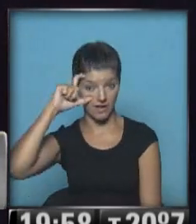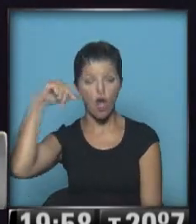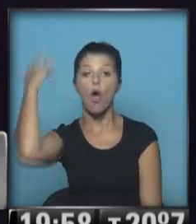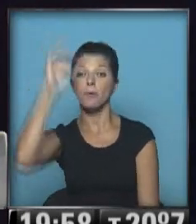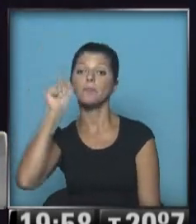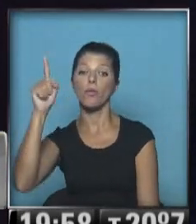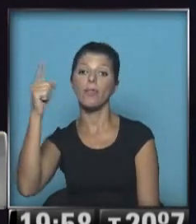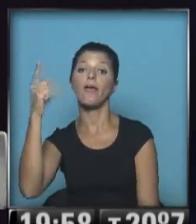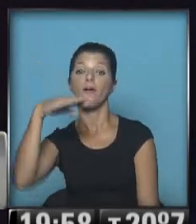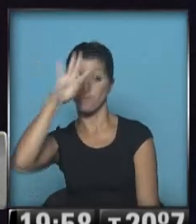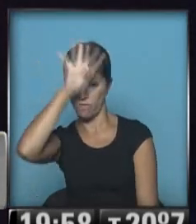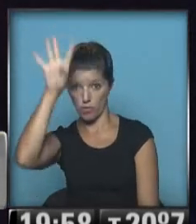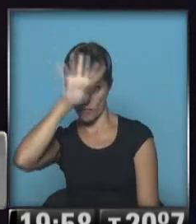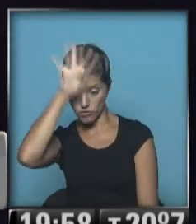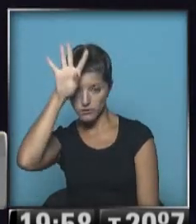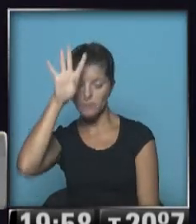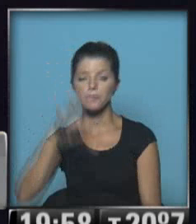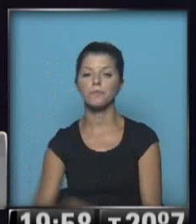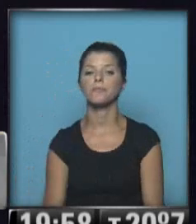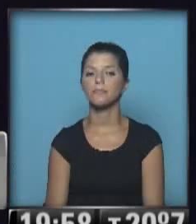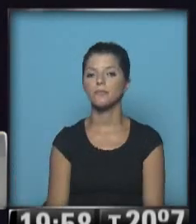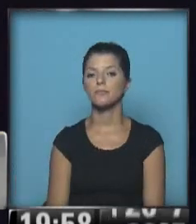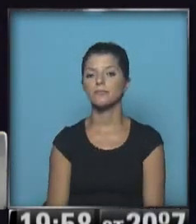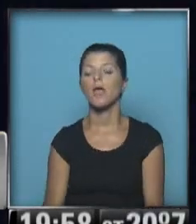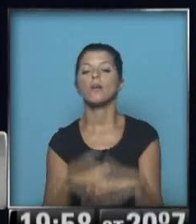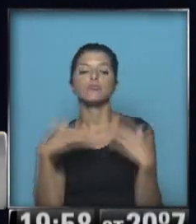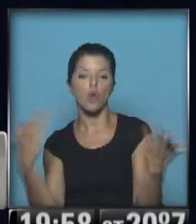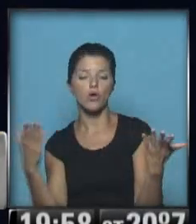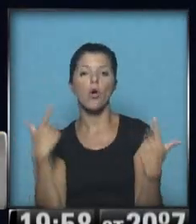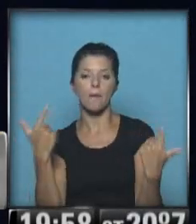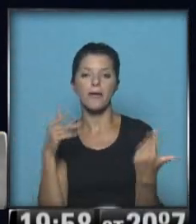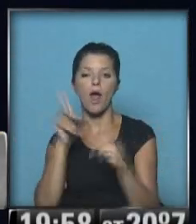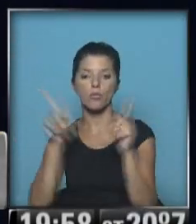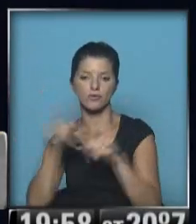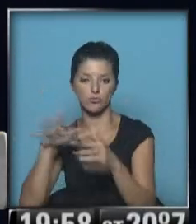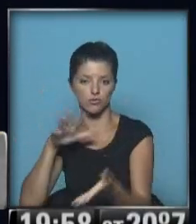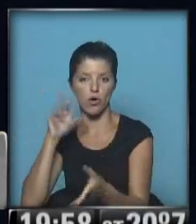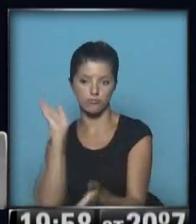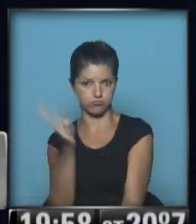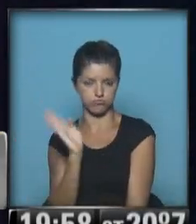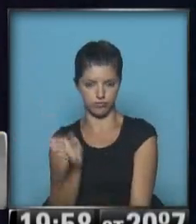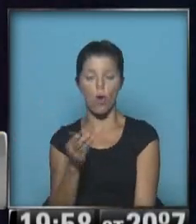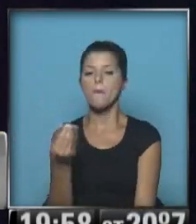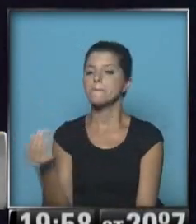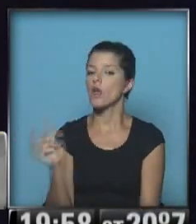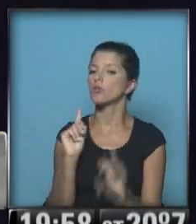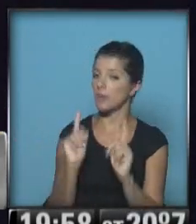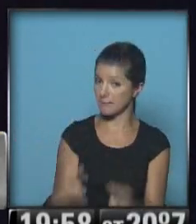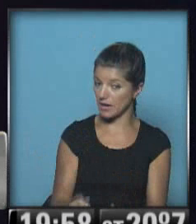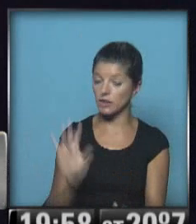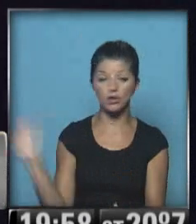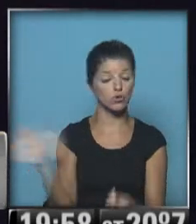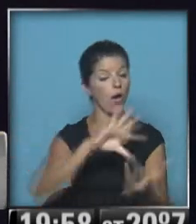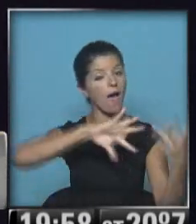de formosa de manera que Es lógico haber tomado actitudes duras también pero también y en todas las